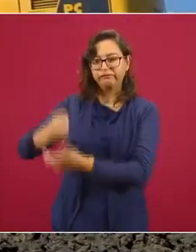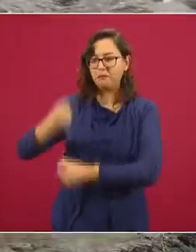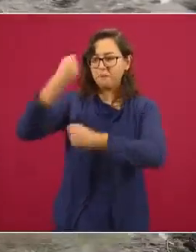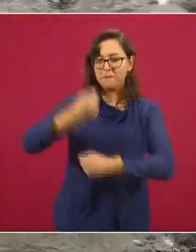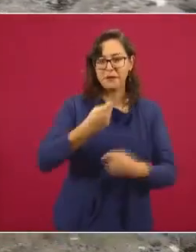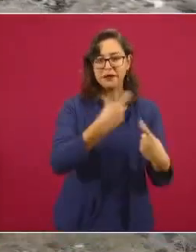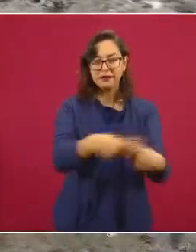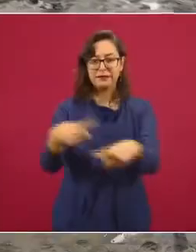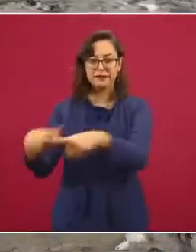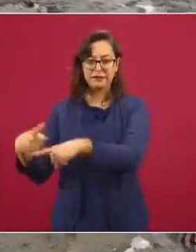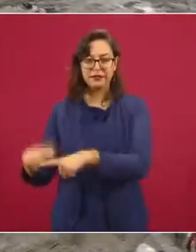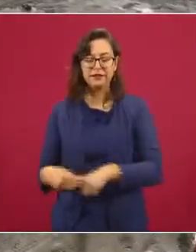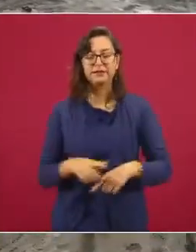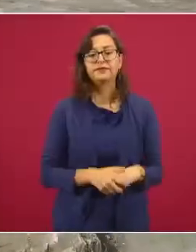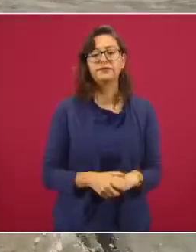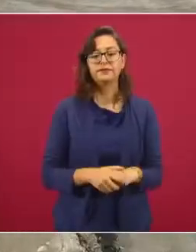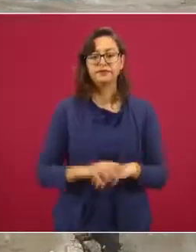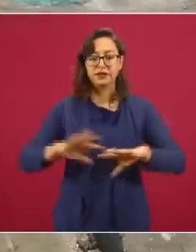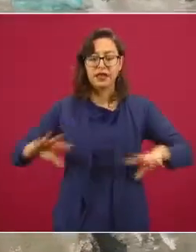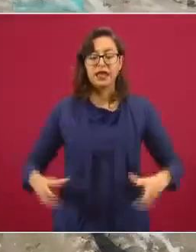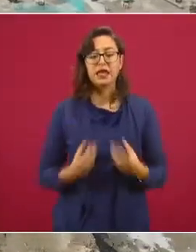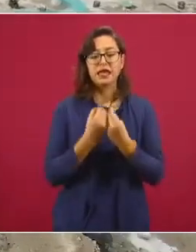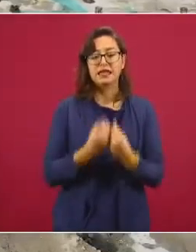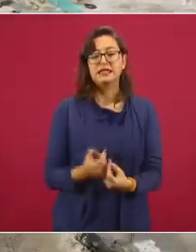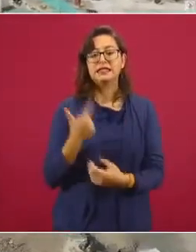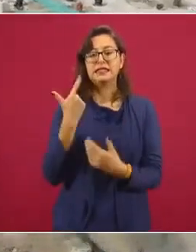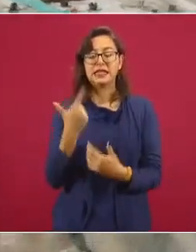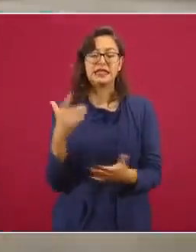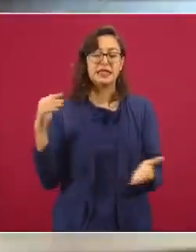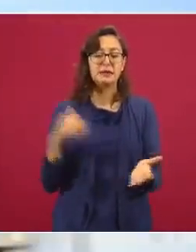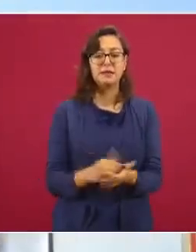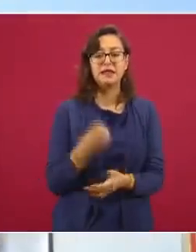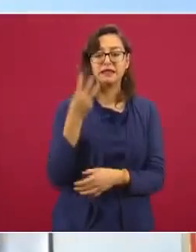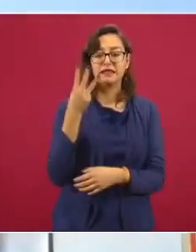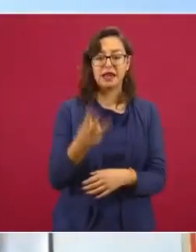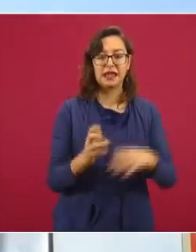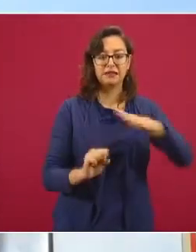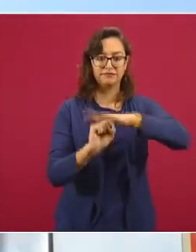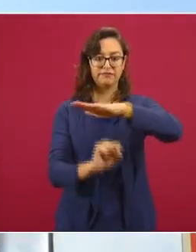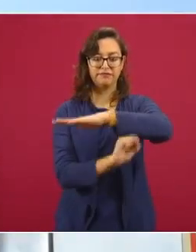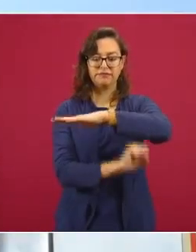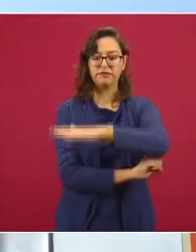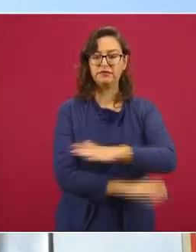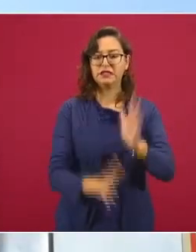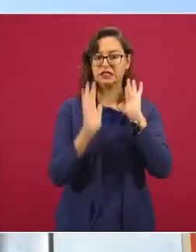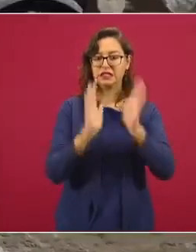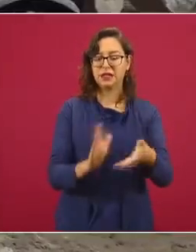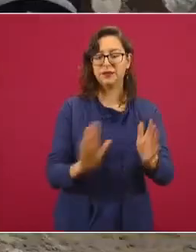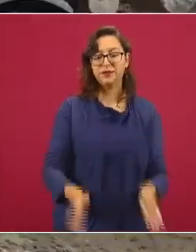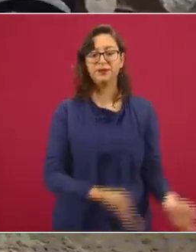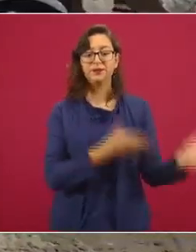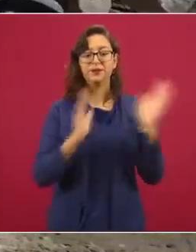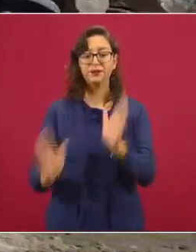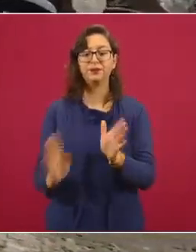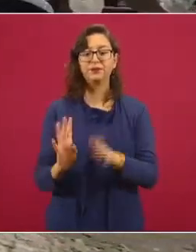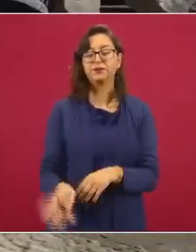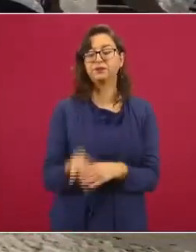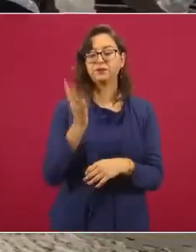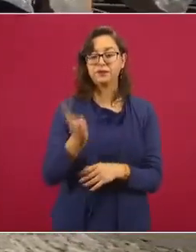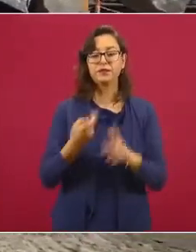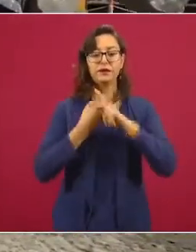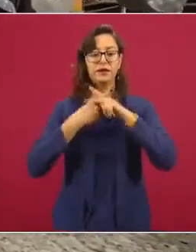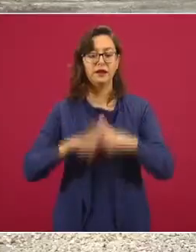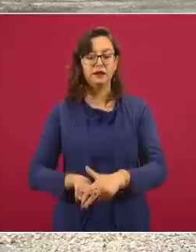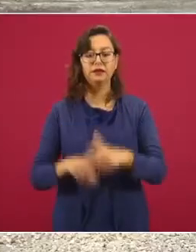74% respectivamente, para un total de 7.003 pilas ejecutadas. En lo que corresponde al paquete 4, se avanza en los trabajos de fabricación